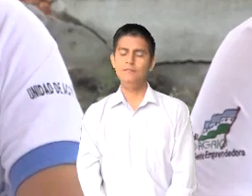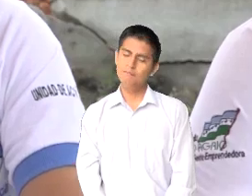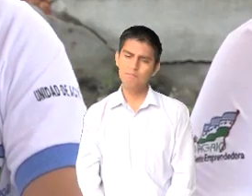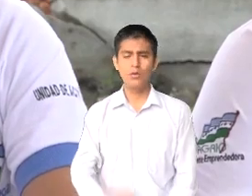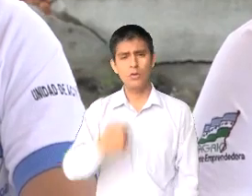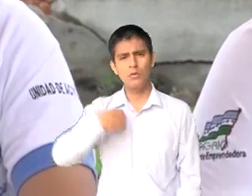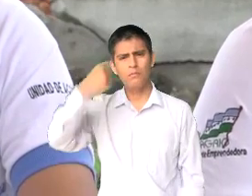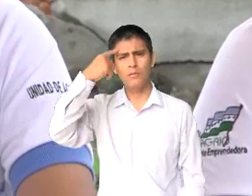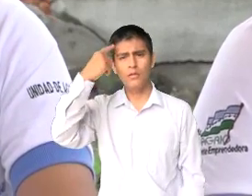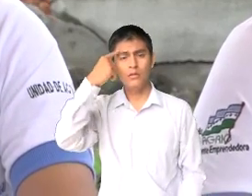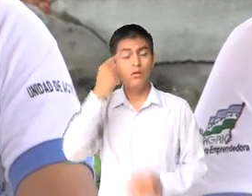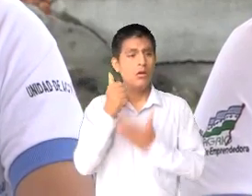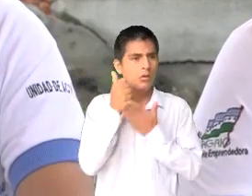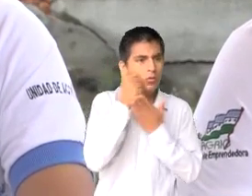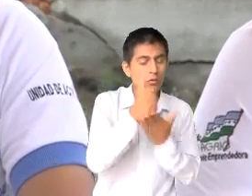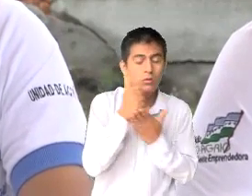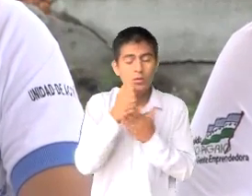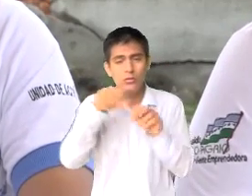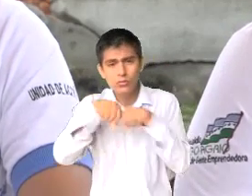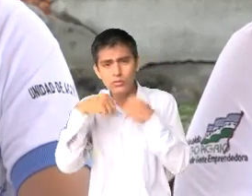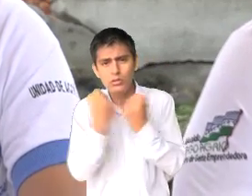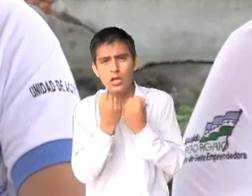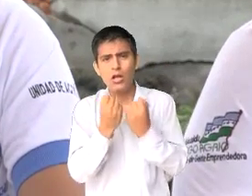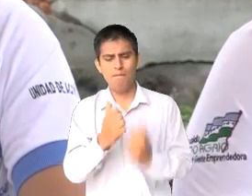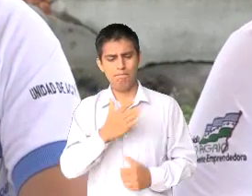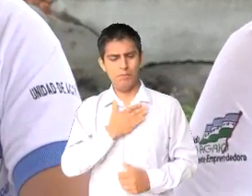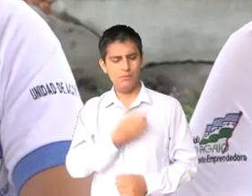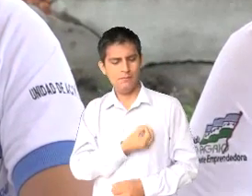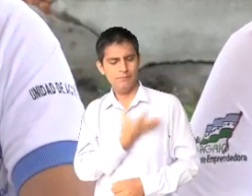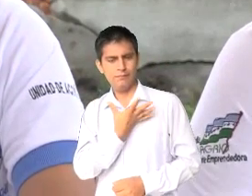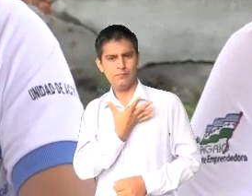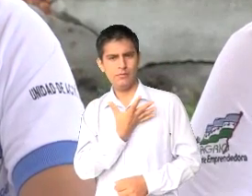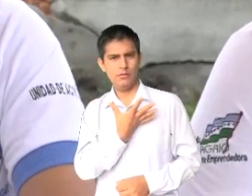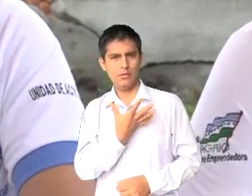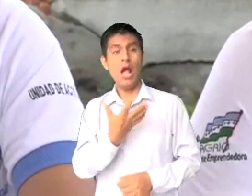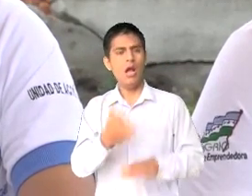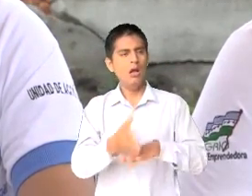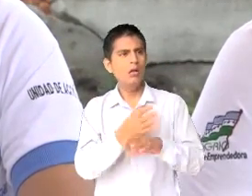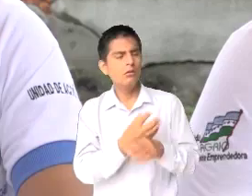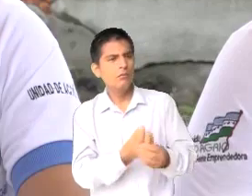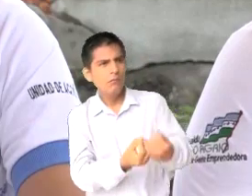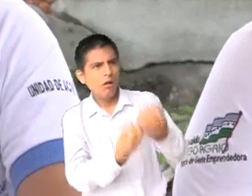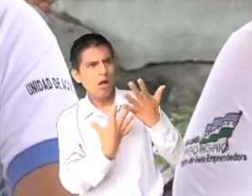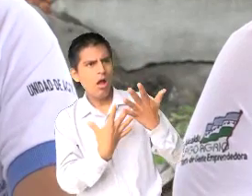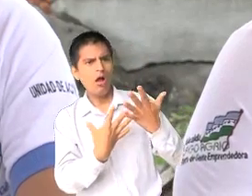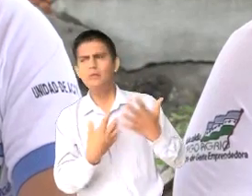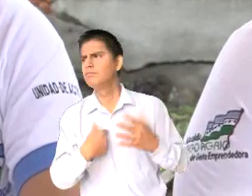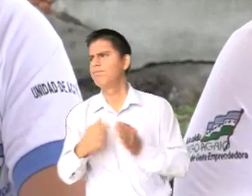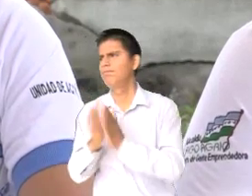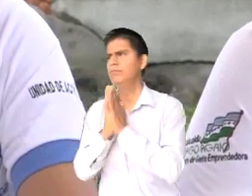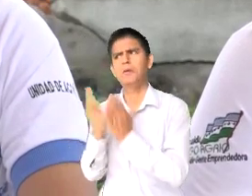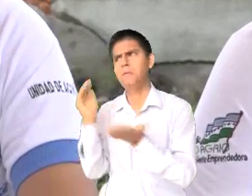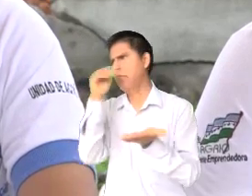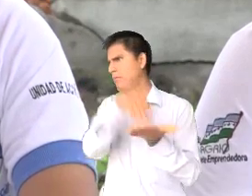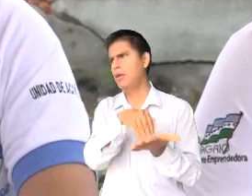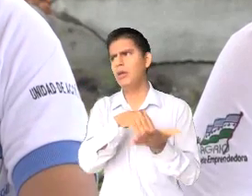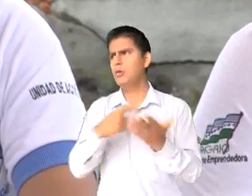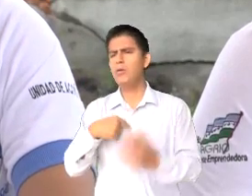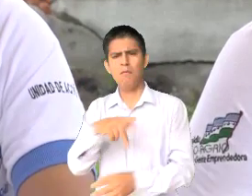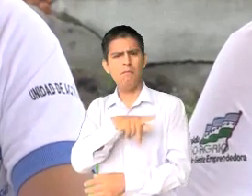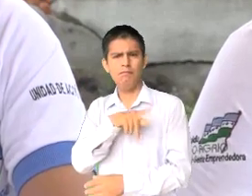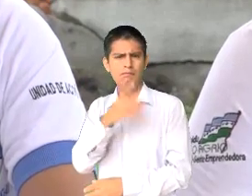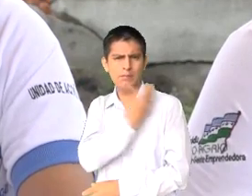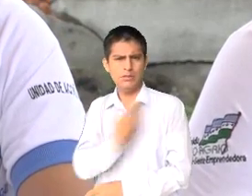Bueno, yo pienso que para el servicio social tiene que nacer la UNO. En el momento que lo supe, quise viajar a Pedernales. Siendo o no siendo presidenta,